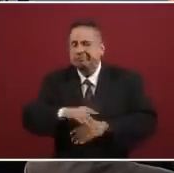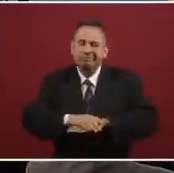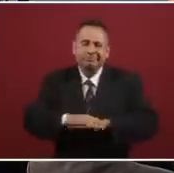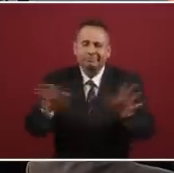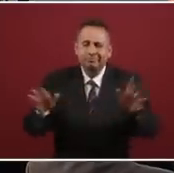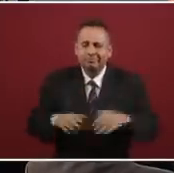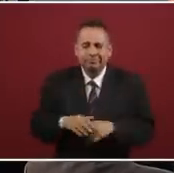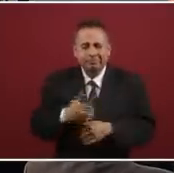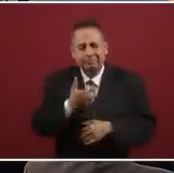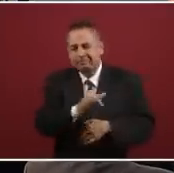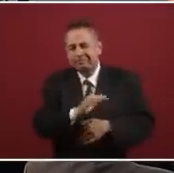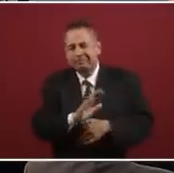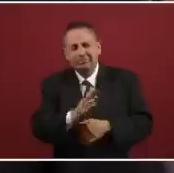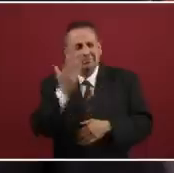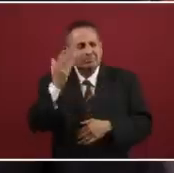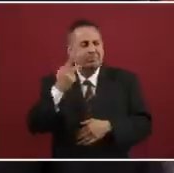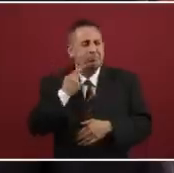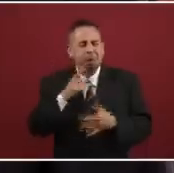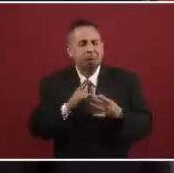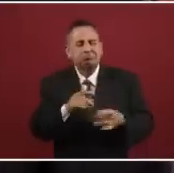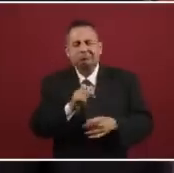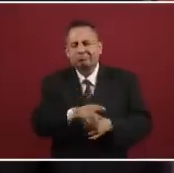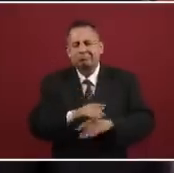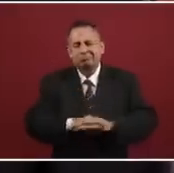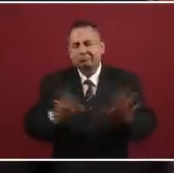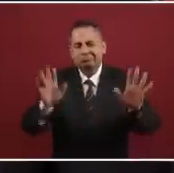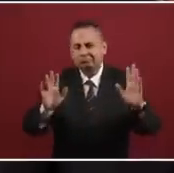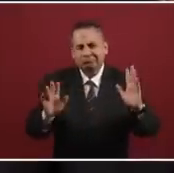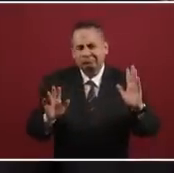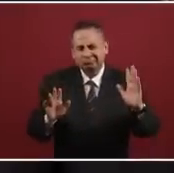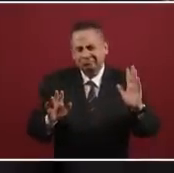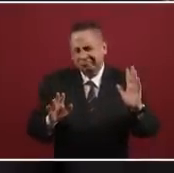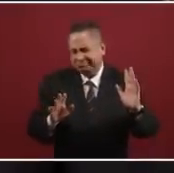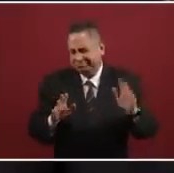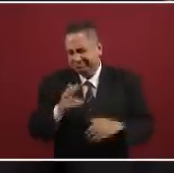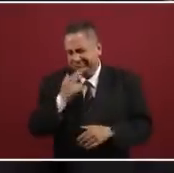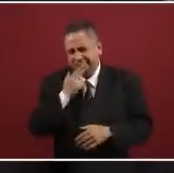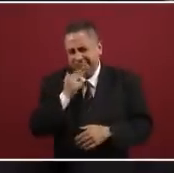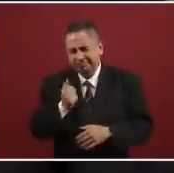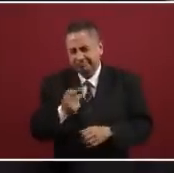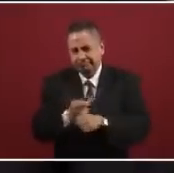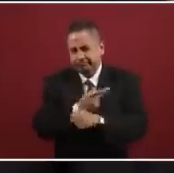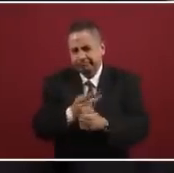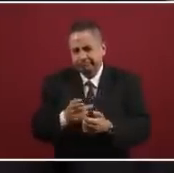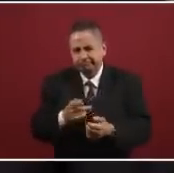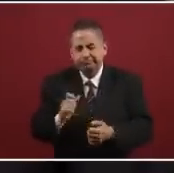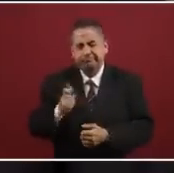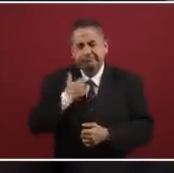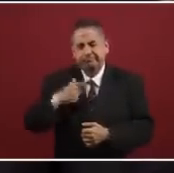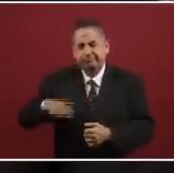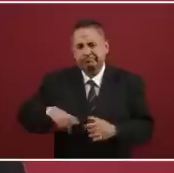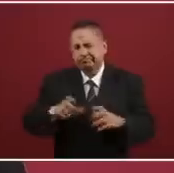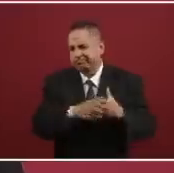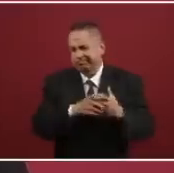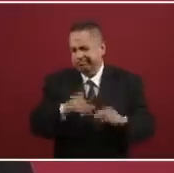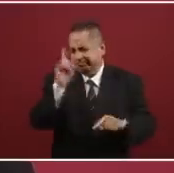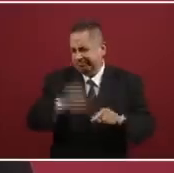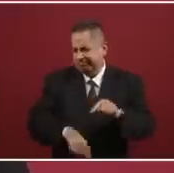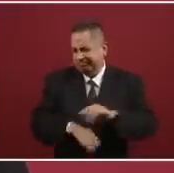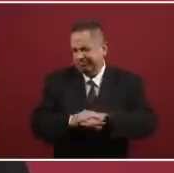la vieja, la antigua política del viejo, del antiguo régimen. Romper el